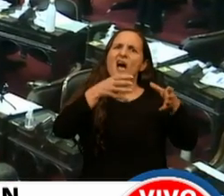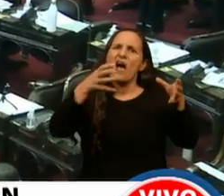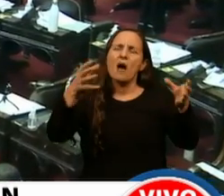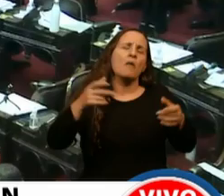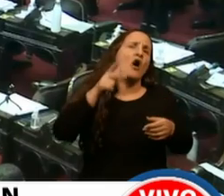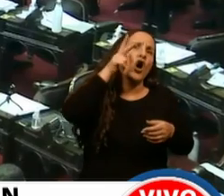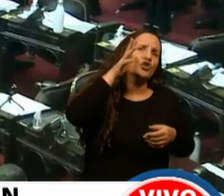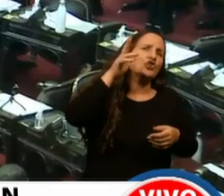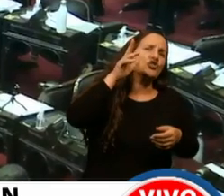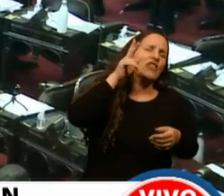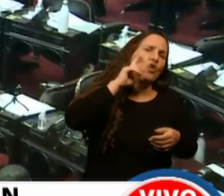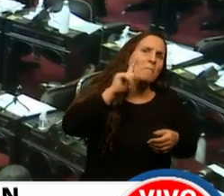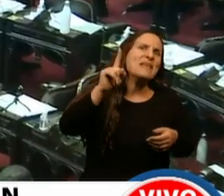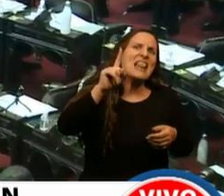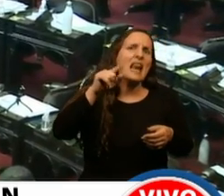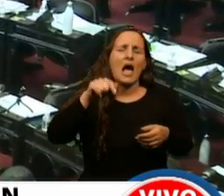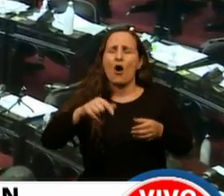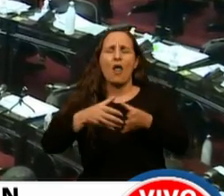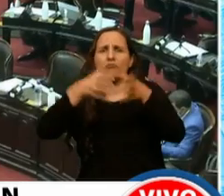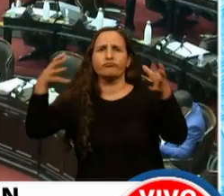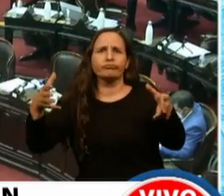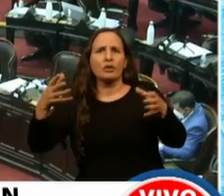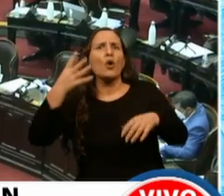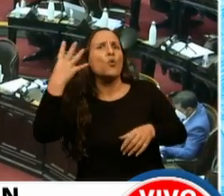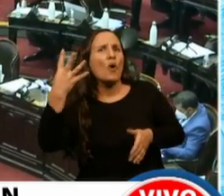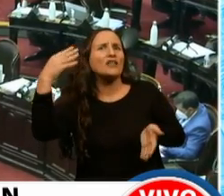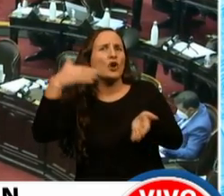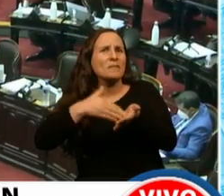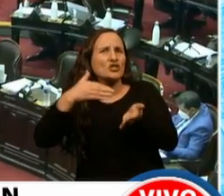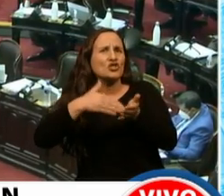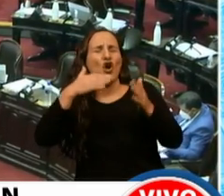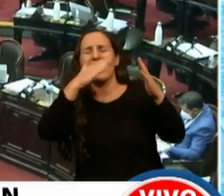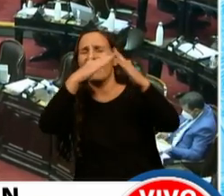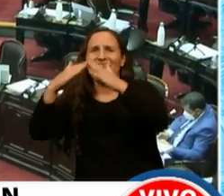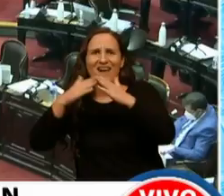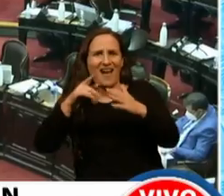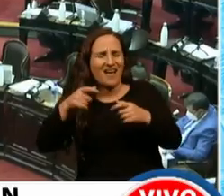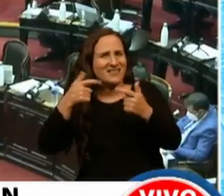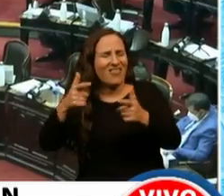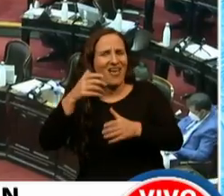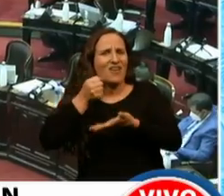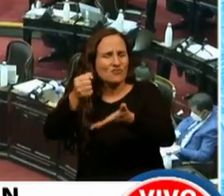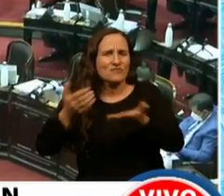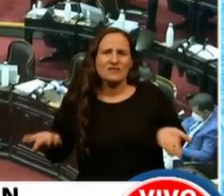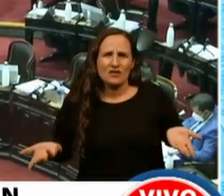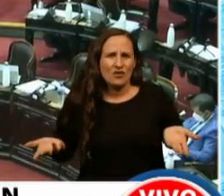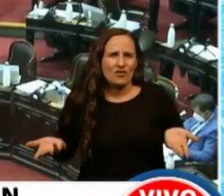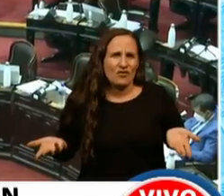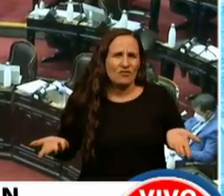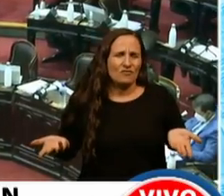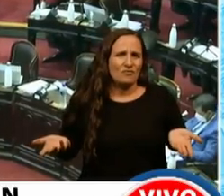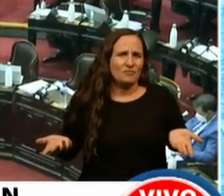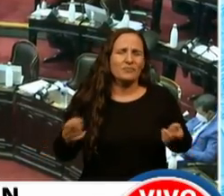casi 800 2 mil a casi 4 millones de hogares beneficiados a la clasificación bio